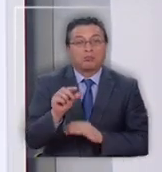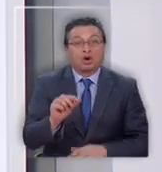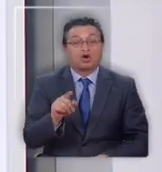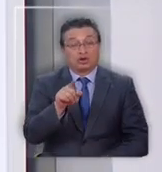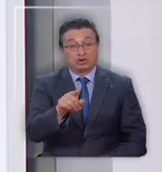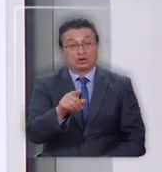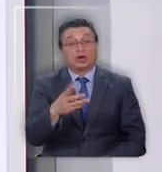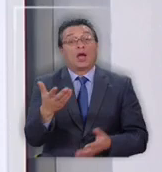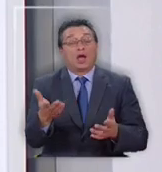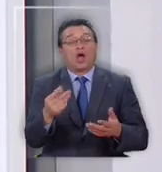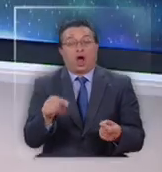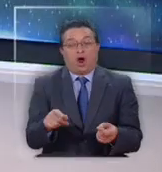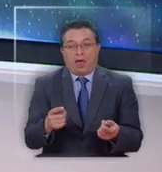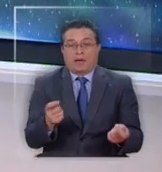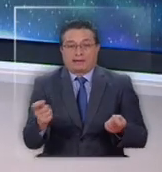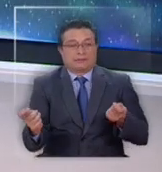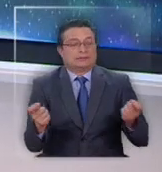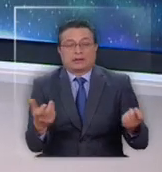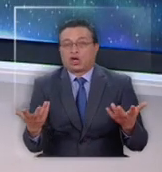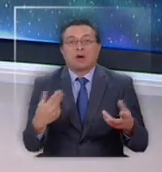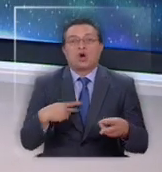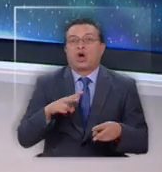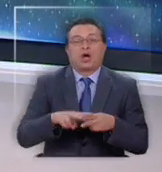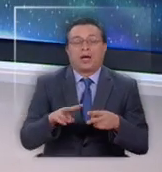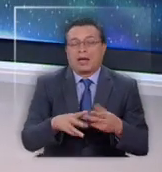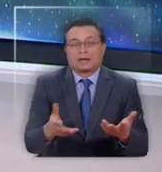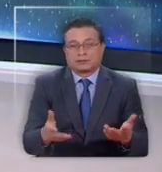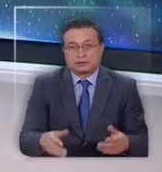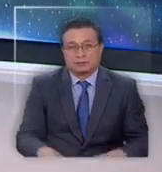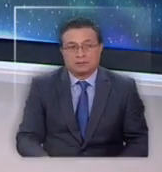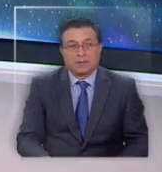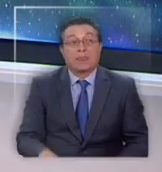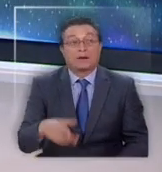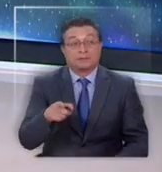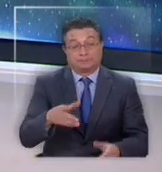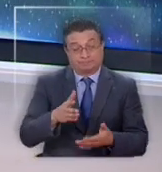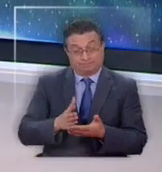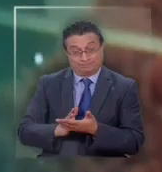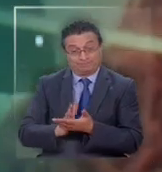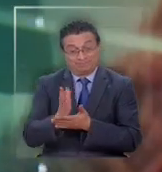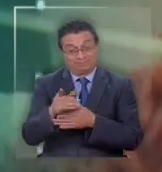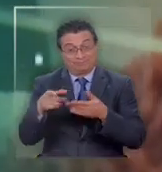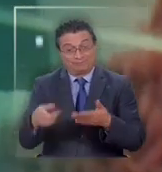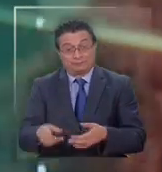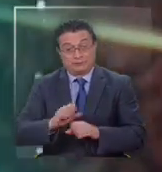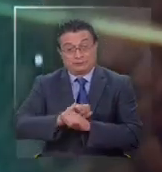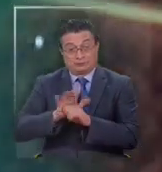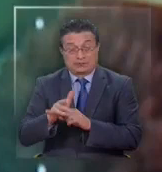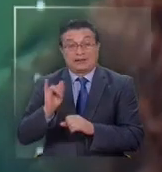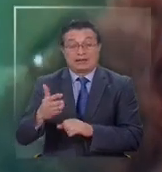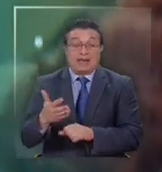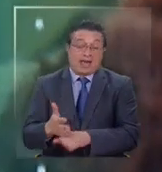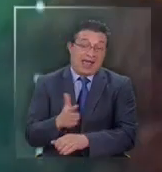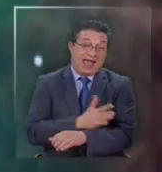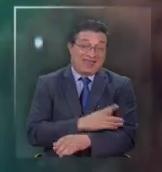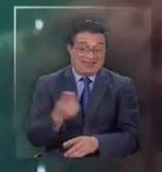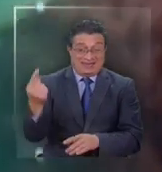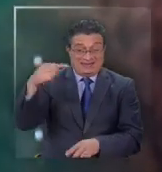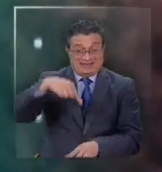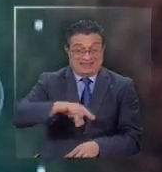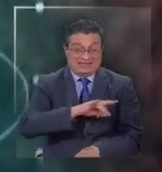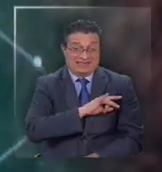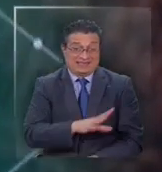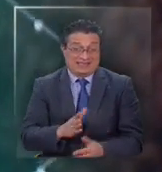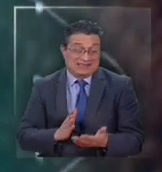presencia quizás cómo se están articulando para poder enfrentar esto bueno desde qué parte de esta pandemia e incluso antes de que llegara el virus a chile a